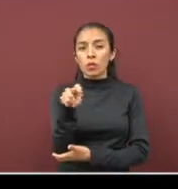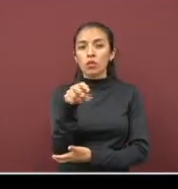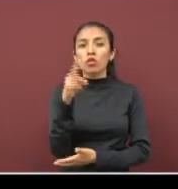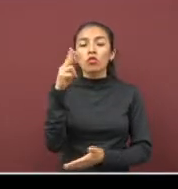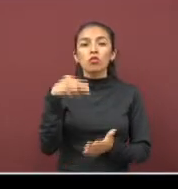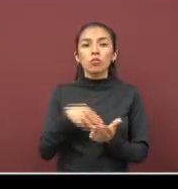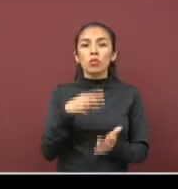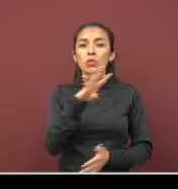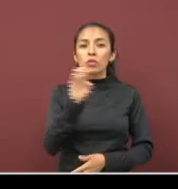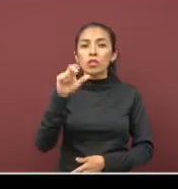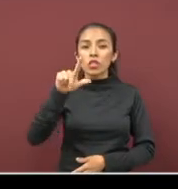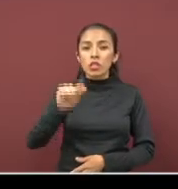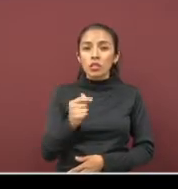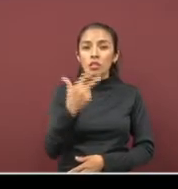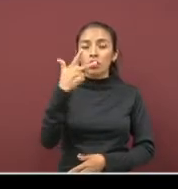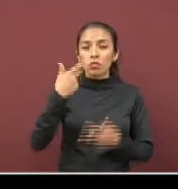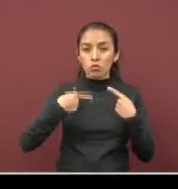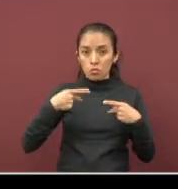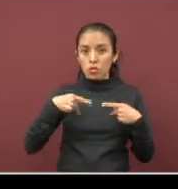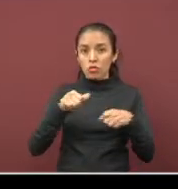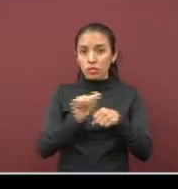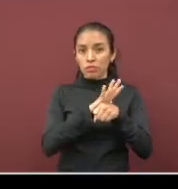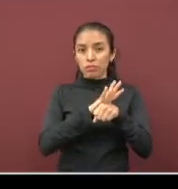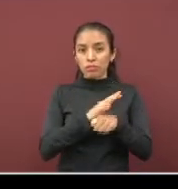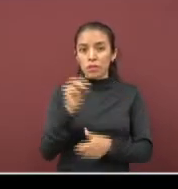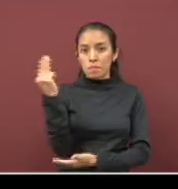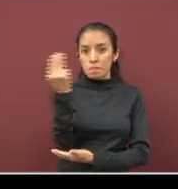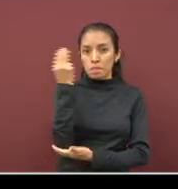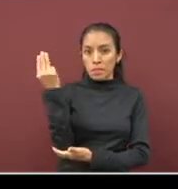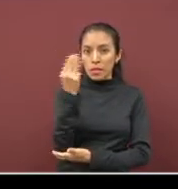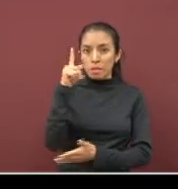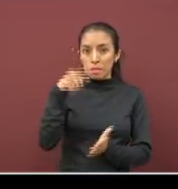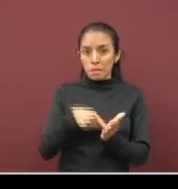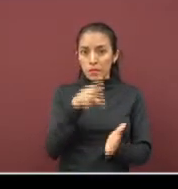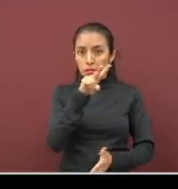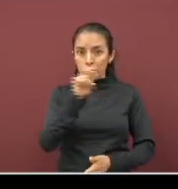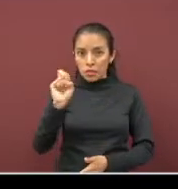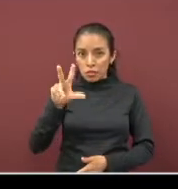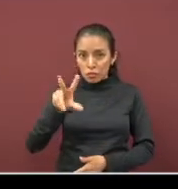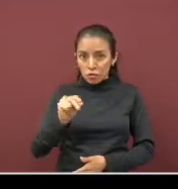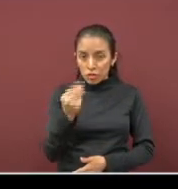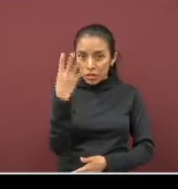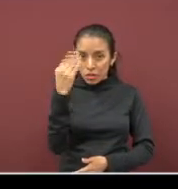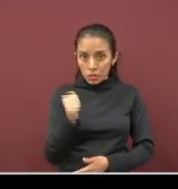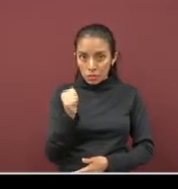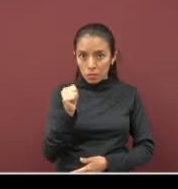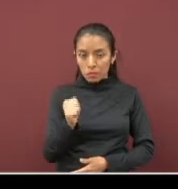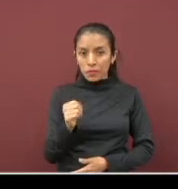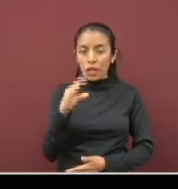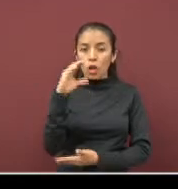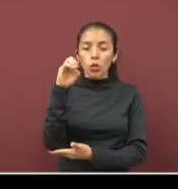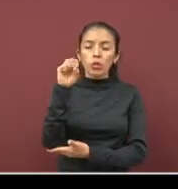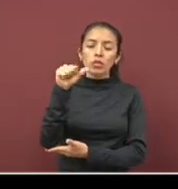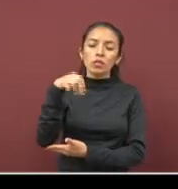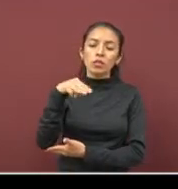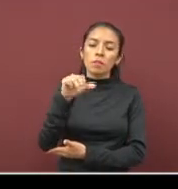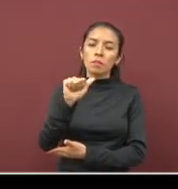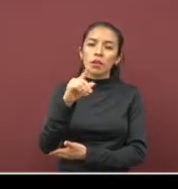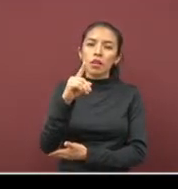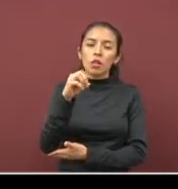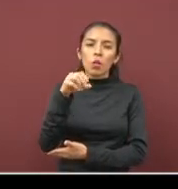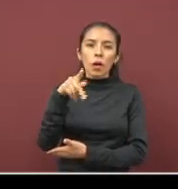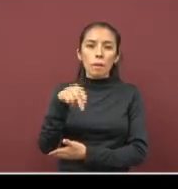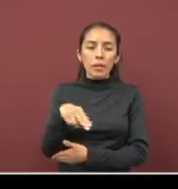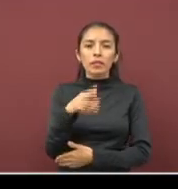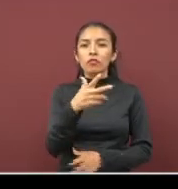478 casos positivos minatitlán mil 289 cosamaloapan con